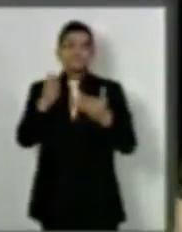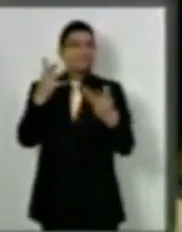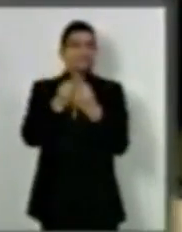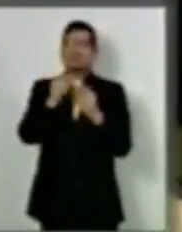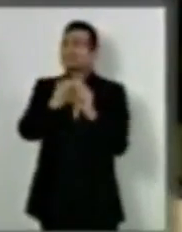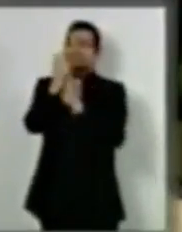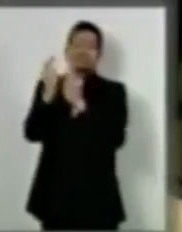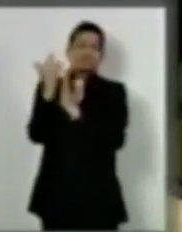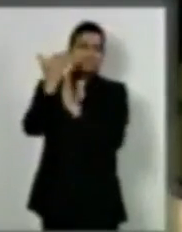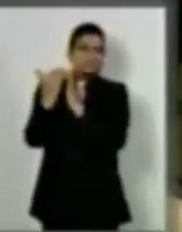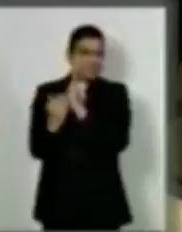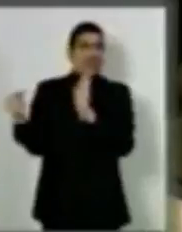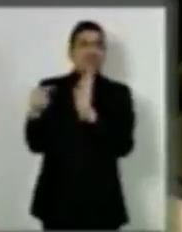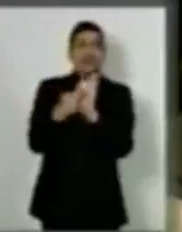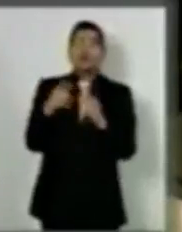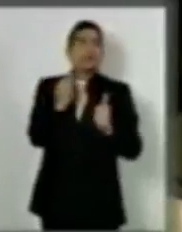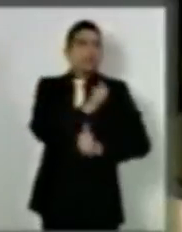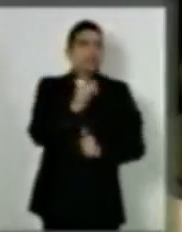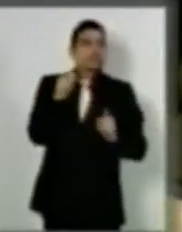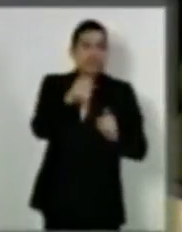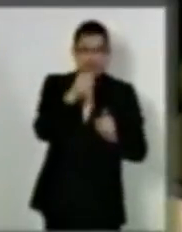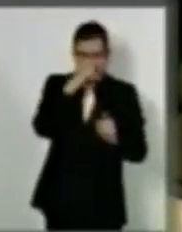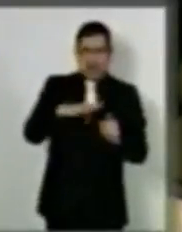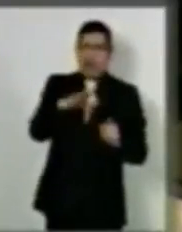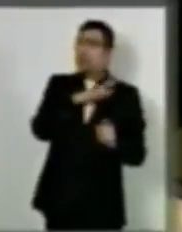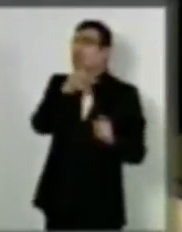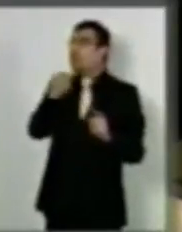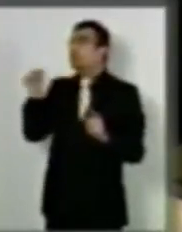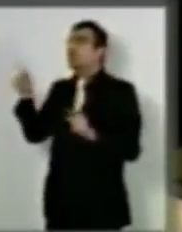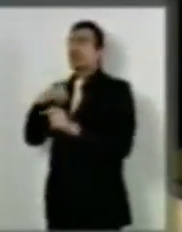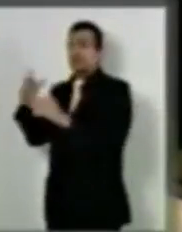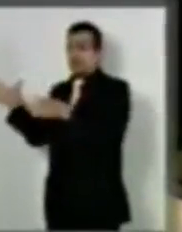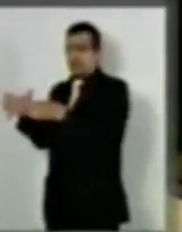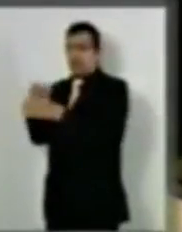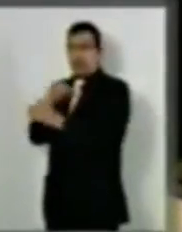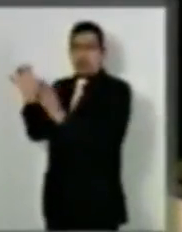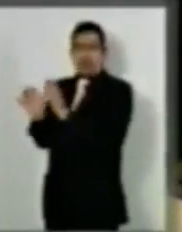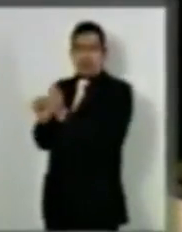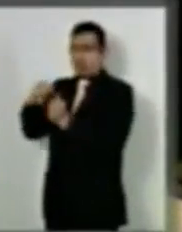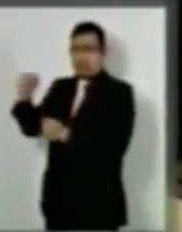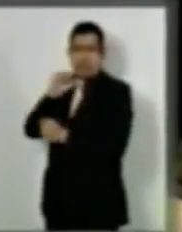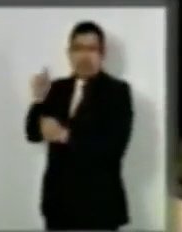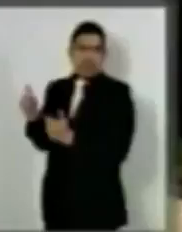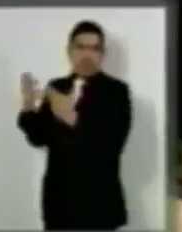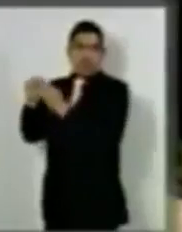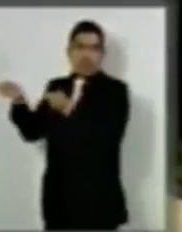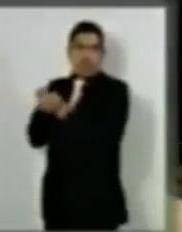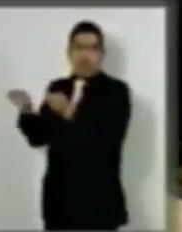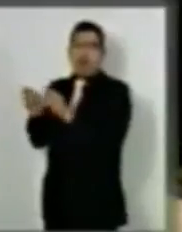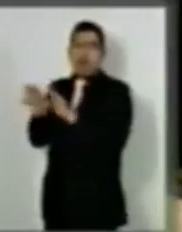los protocolos que señalen las Fuerzas Armadas y no según el bloque de constitucionalidad y control